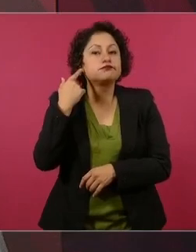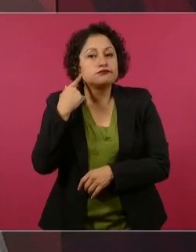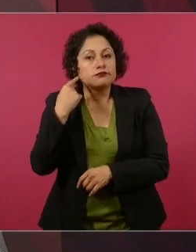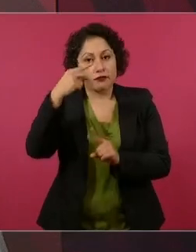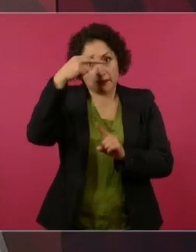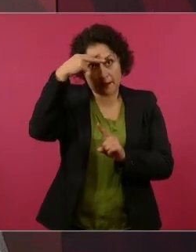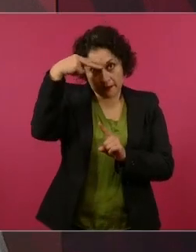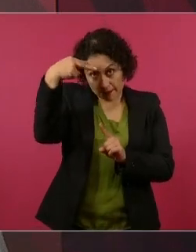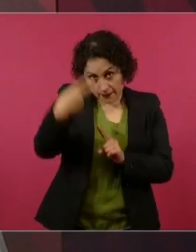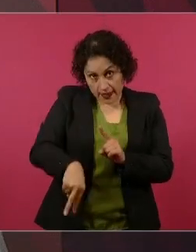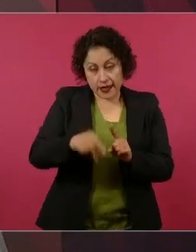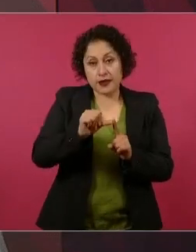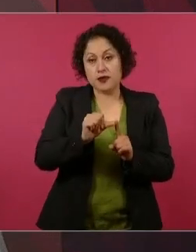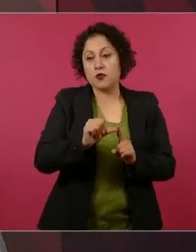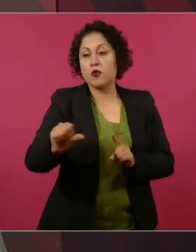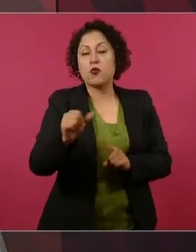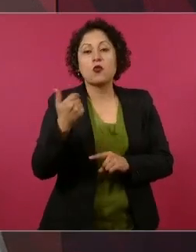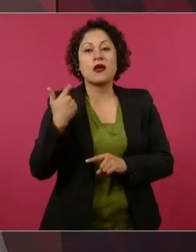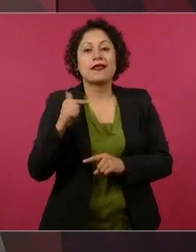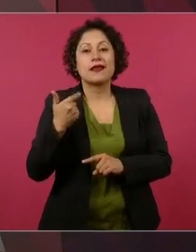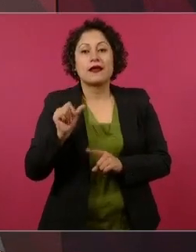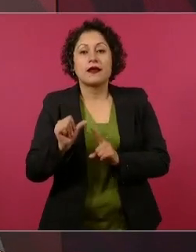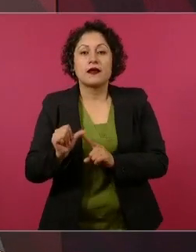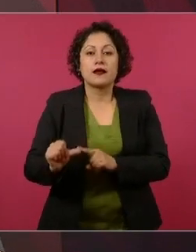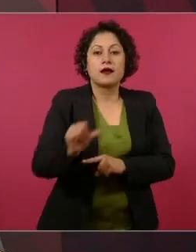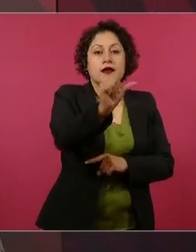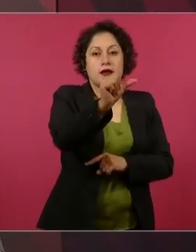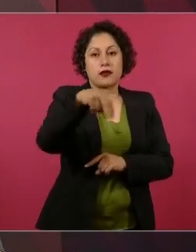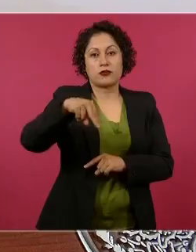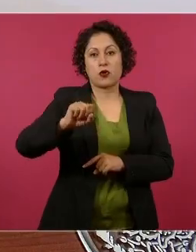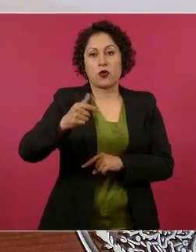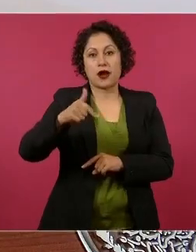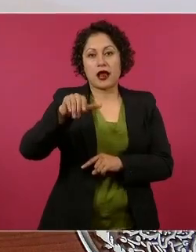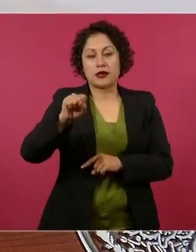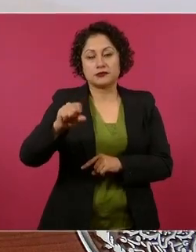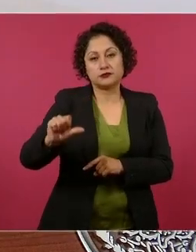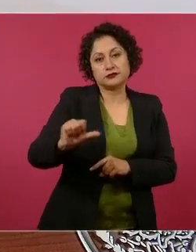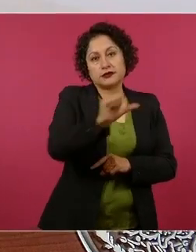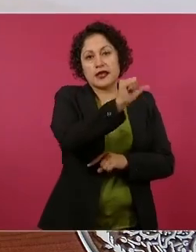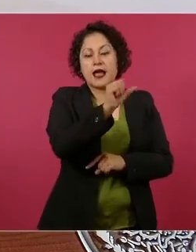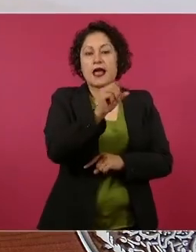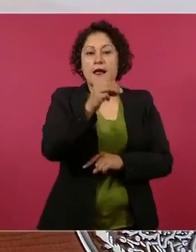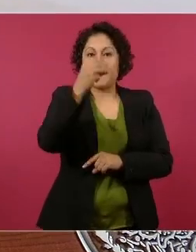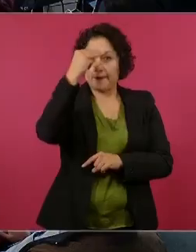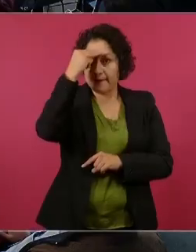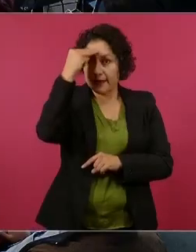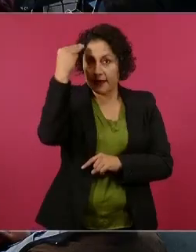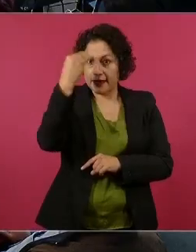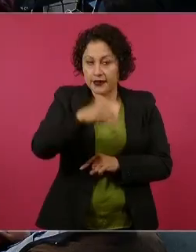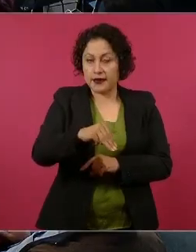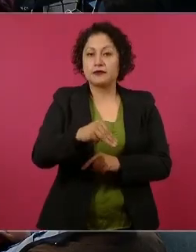y de Guadalajara a Nogales y a Mexicali. Y el otro